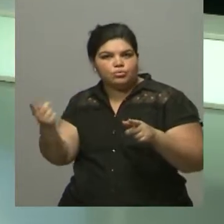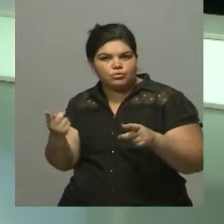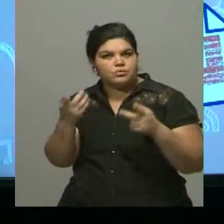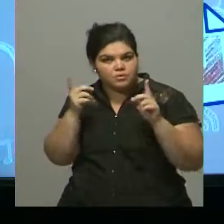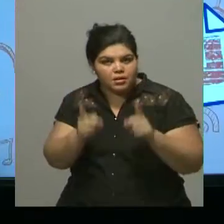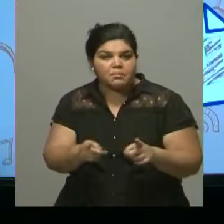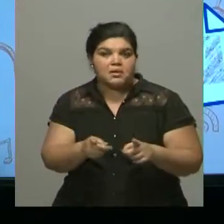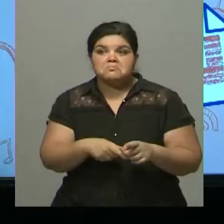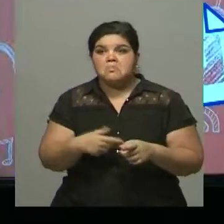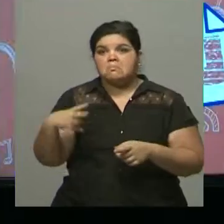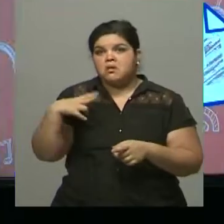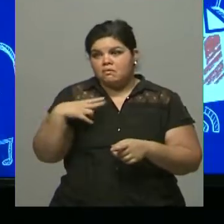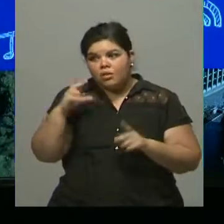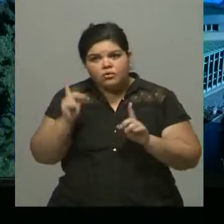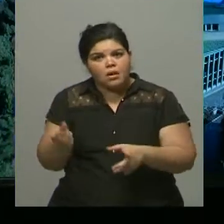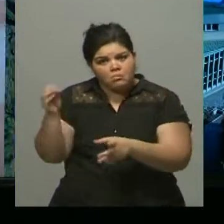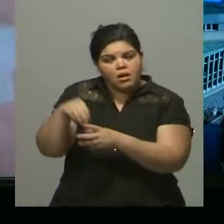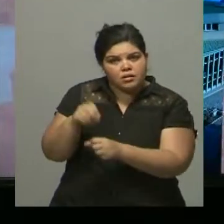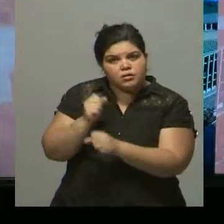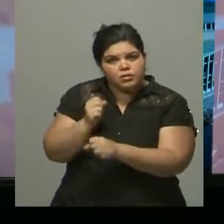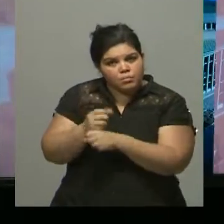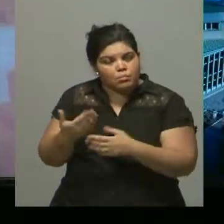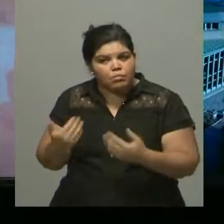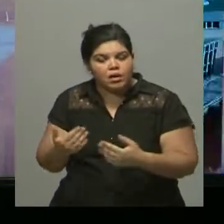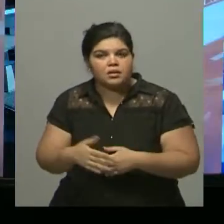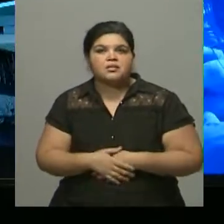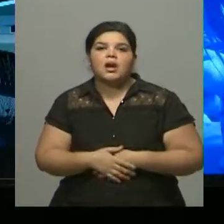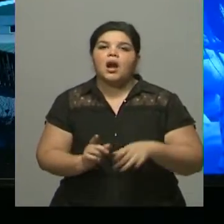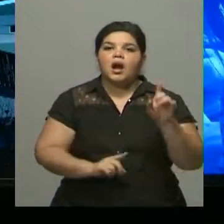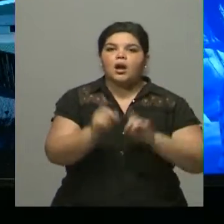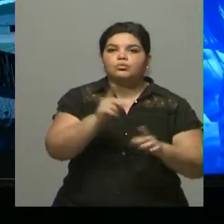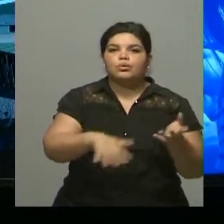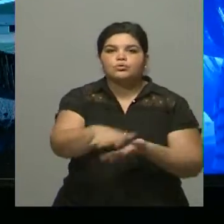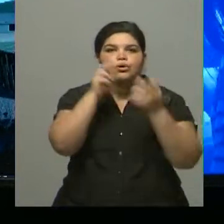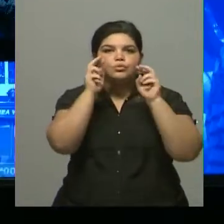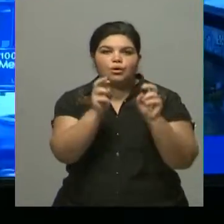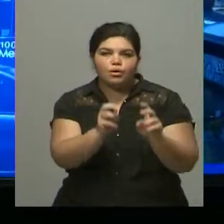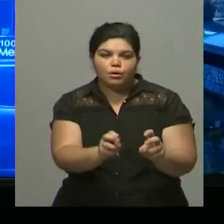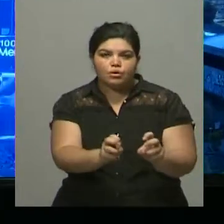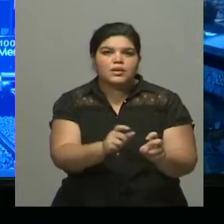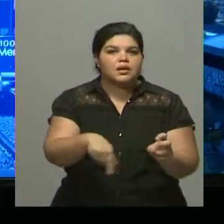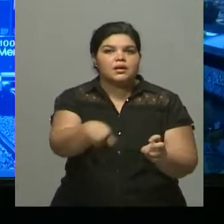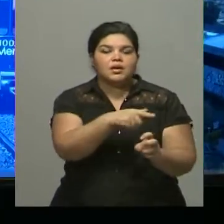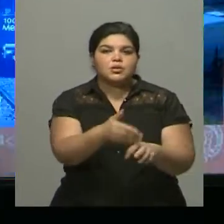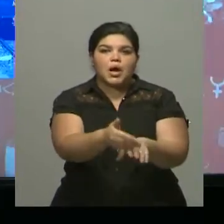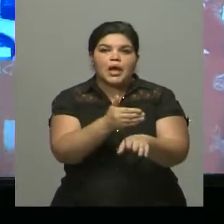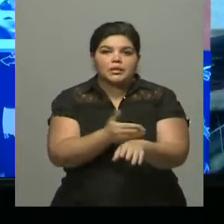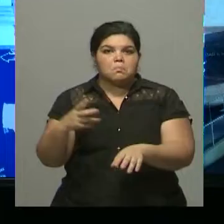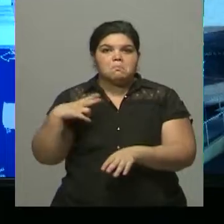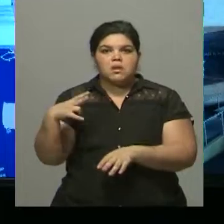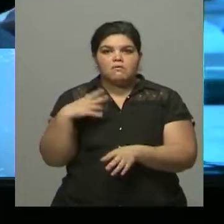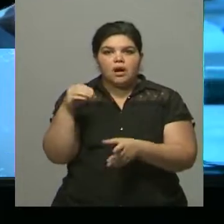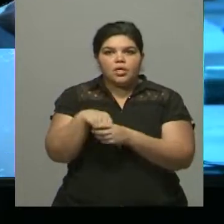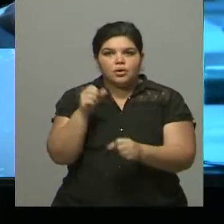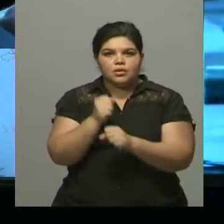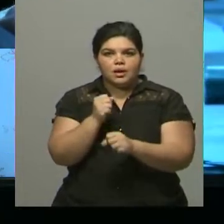en el sector privado, que por ahí uno no se lo imagina, pero hay muchos sociólogos y sociólogas que tienen incidencia en el sector privado, y es una herramienta